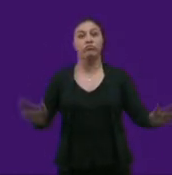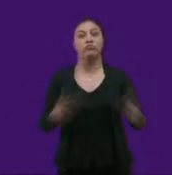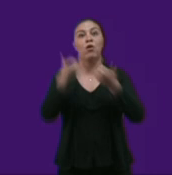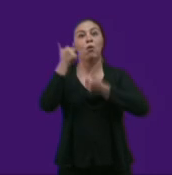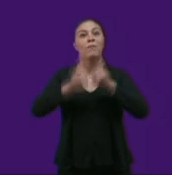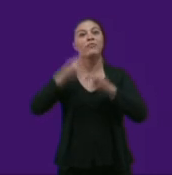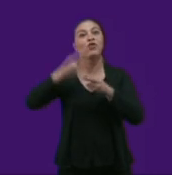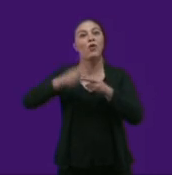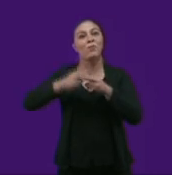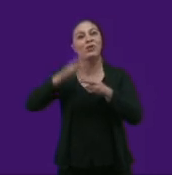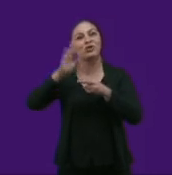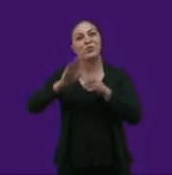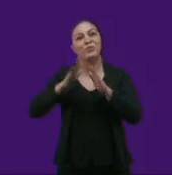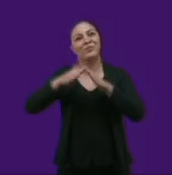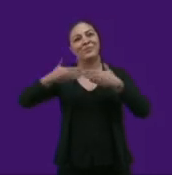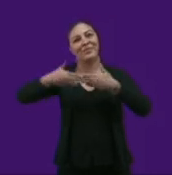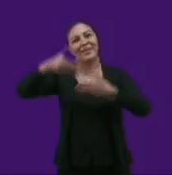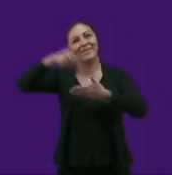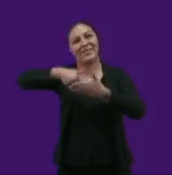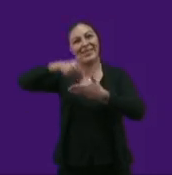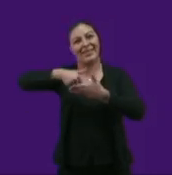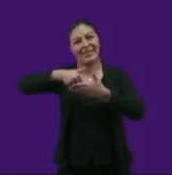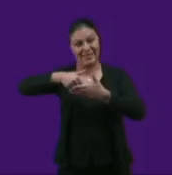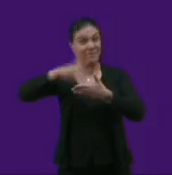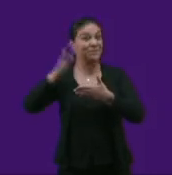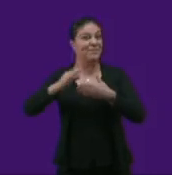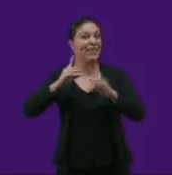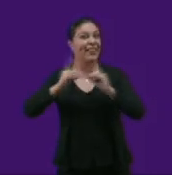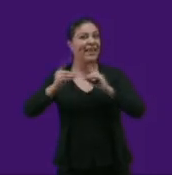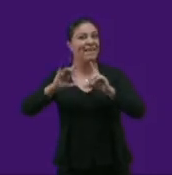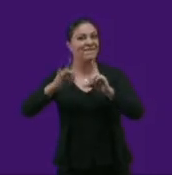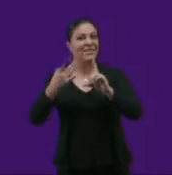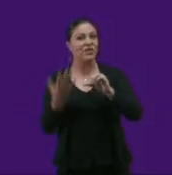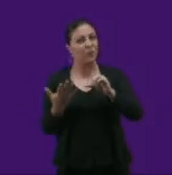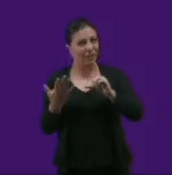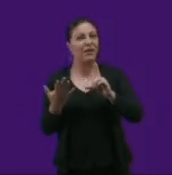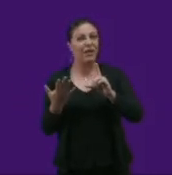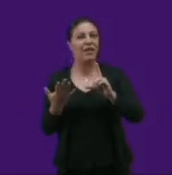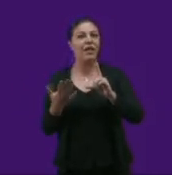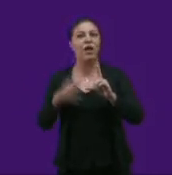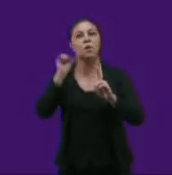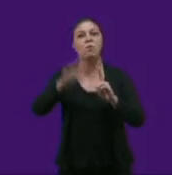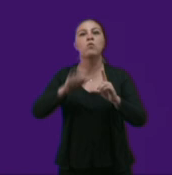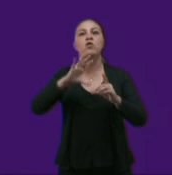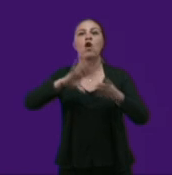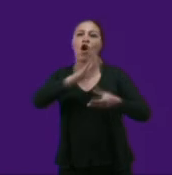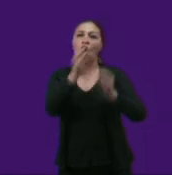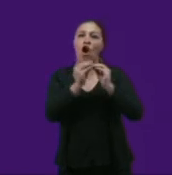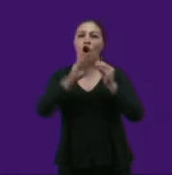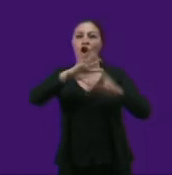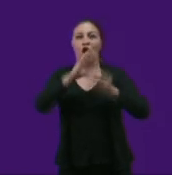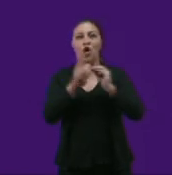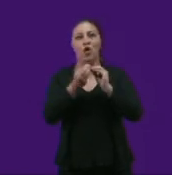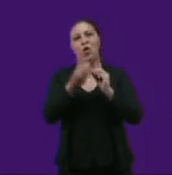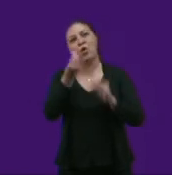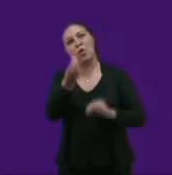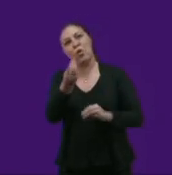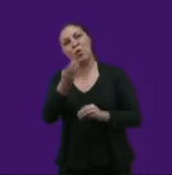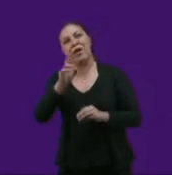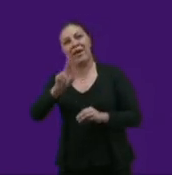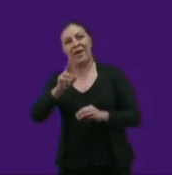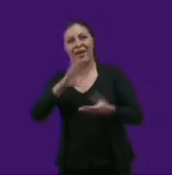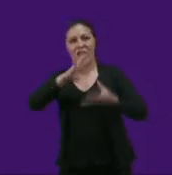que permite enviarse dinero entre personas, pagar a través del código QR a cualquier comercio en el